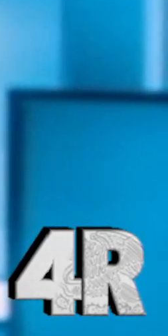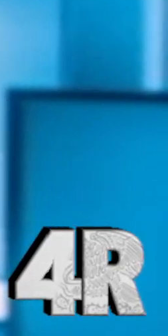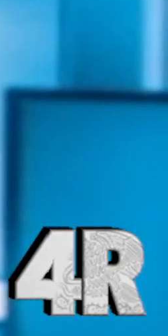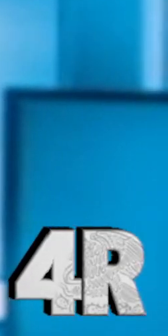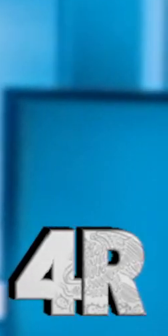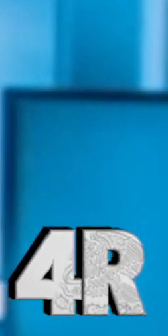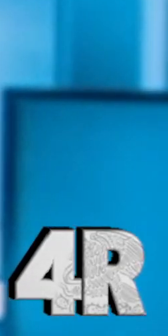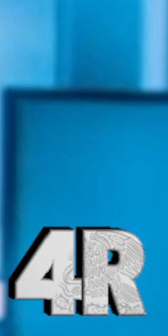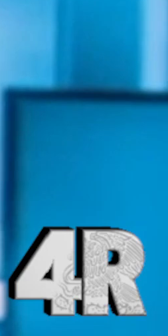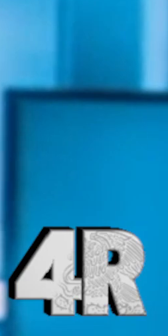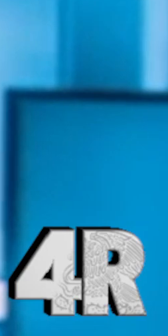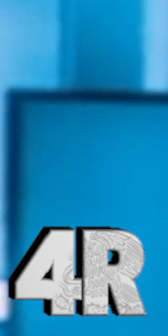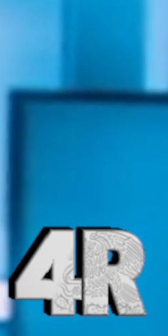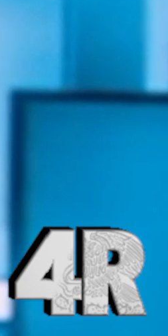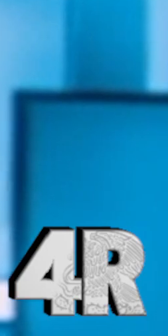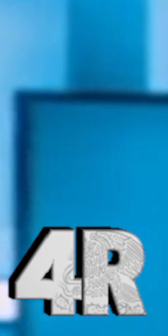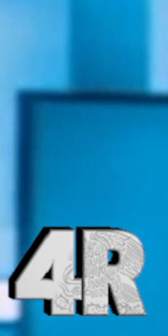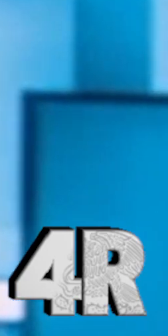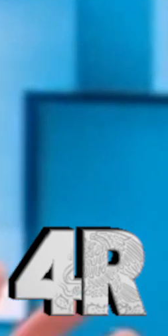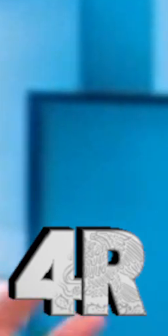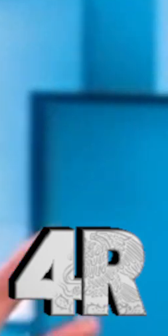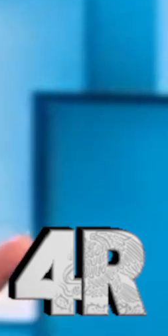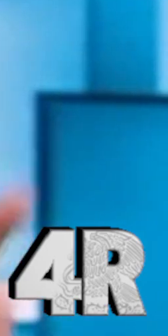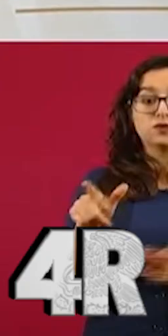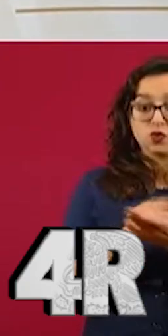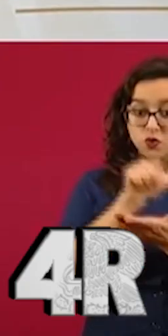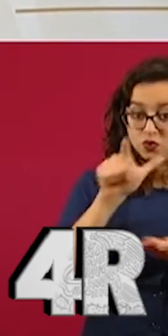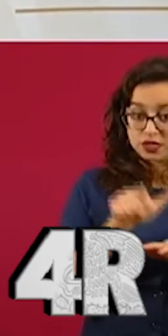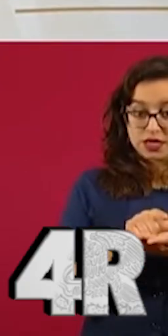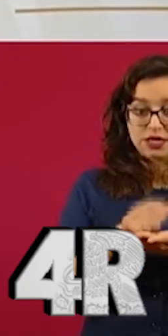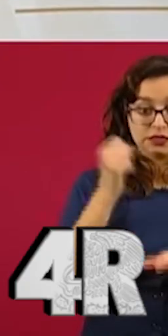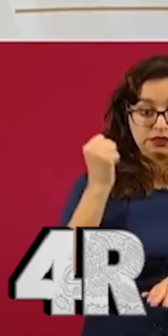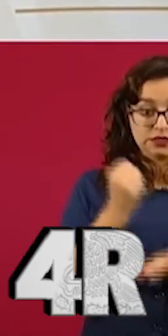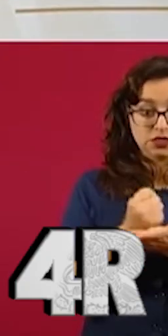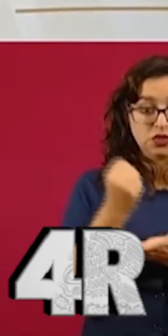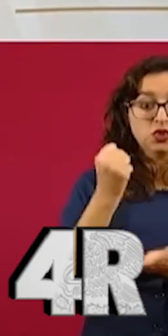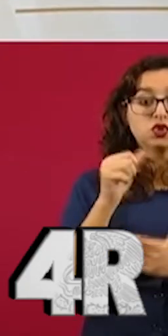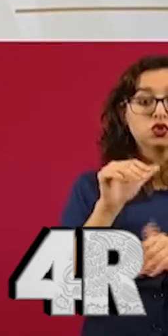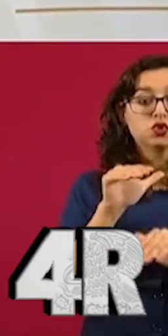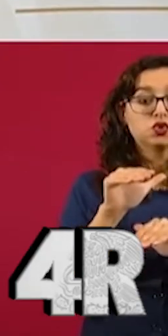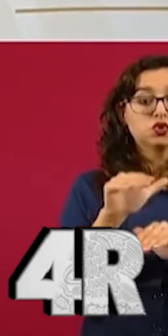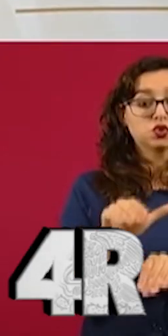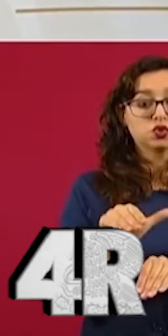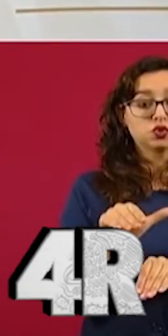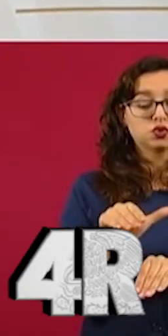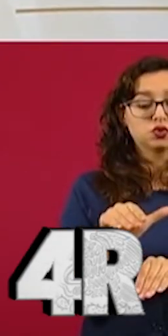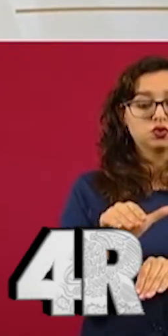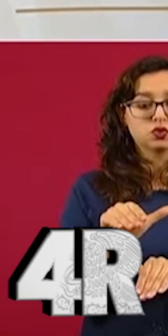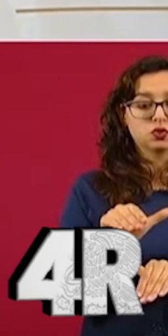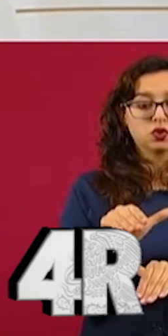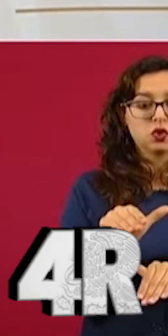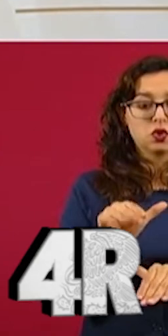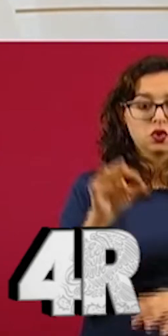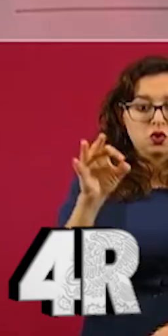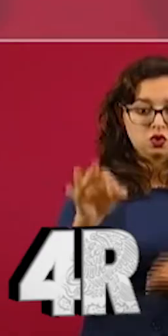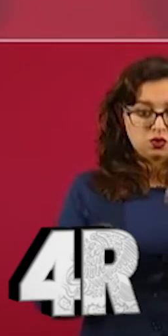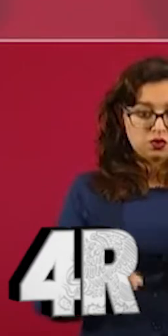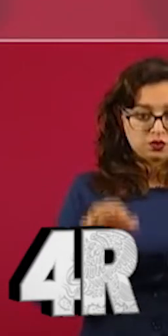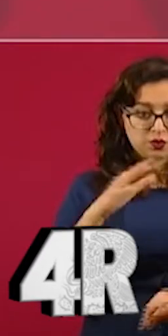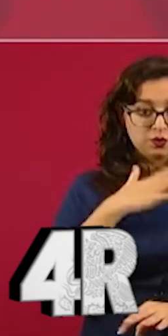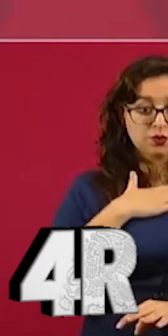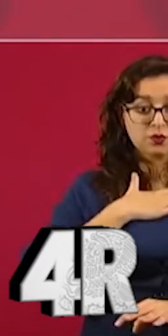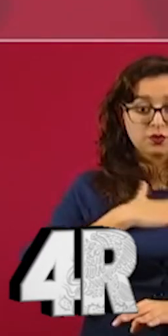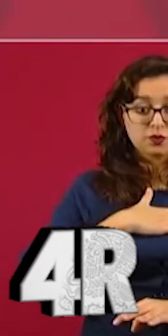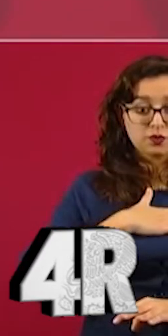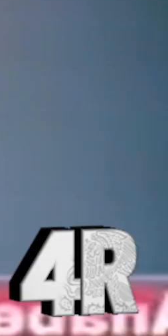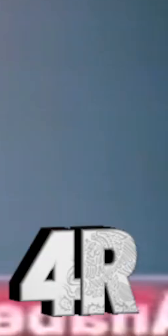diferentes estructuras ilegales en nuestro país para que de esta manera de dinero de una manera muy bastante